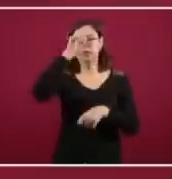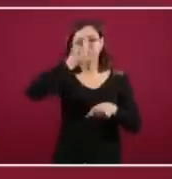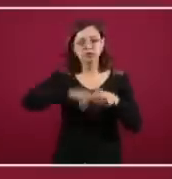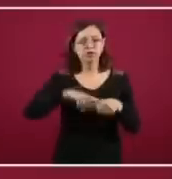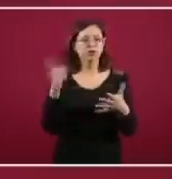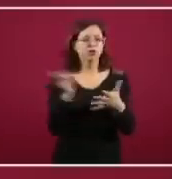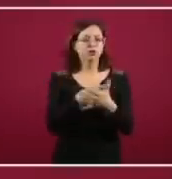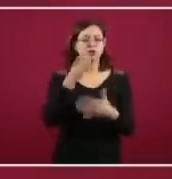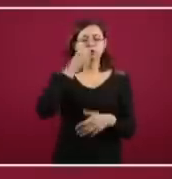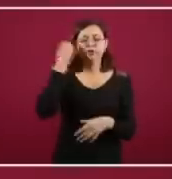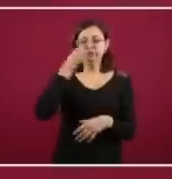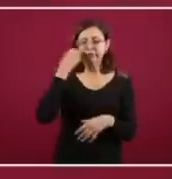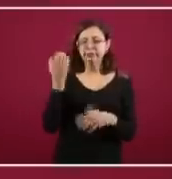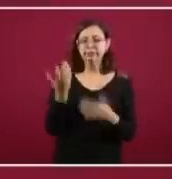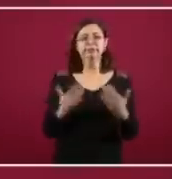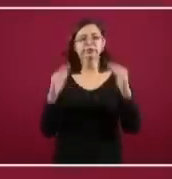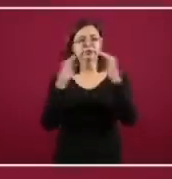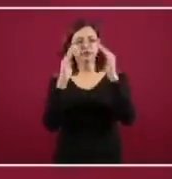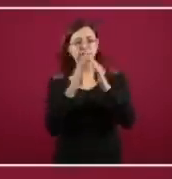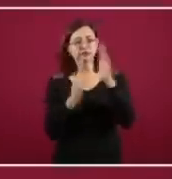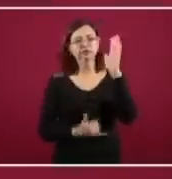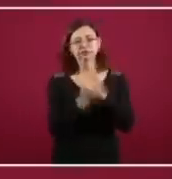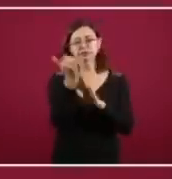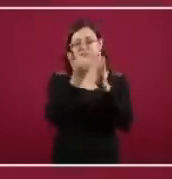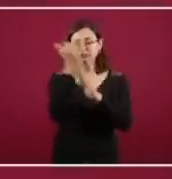escuelas, desarrolladores de vivienda,